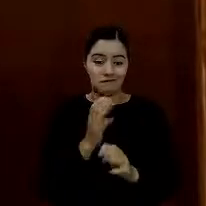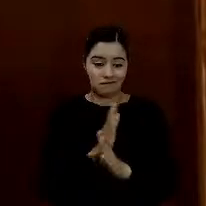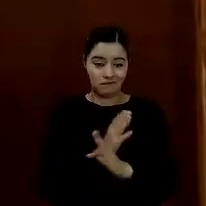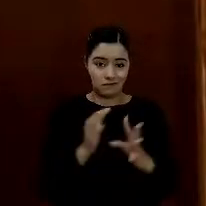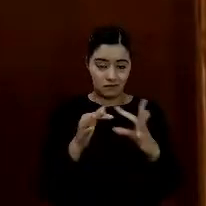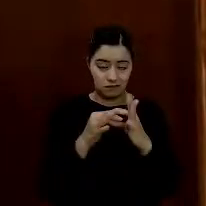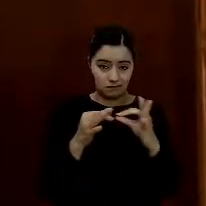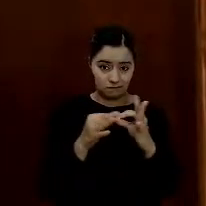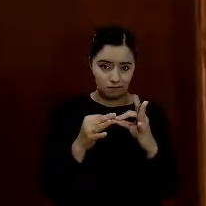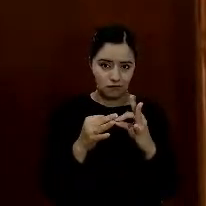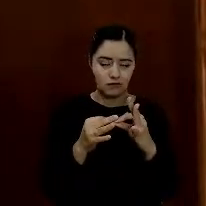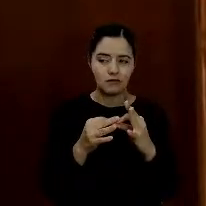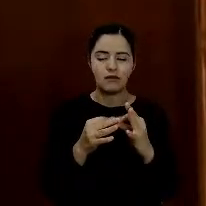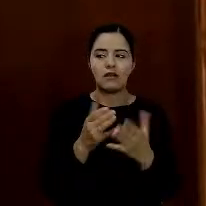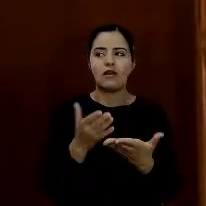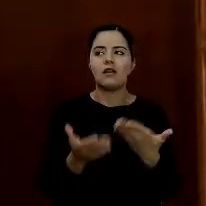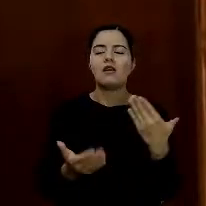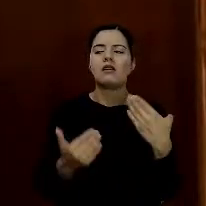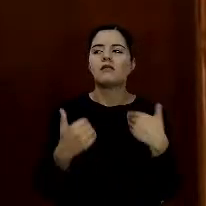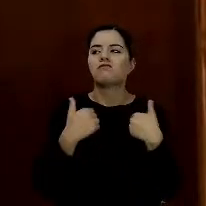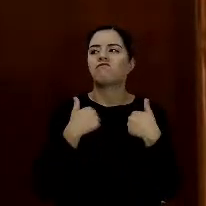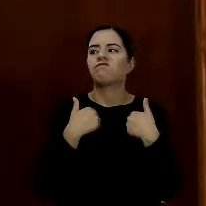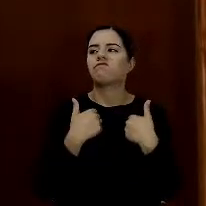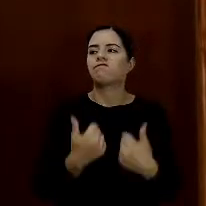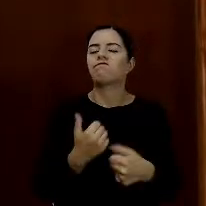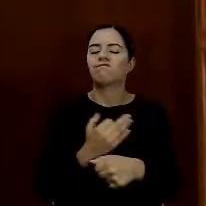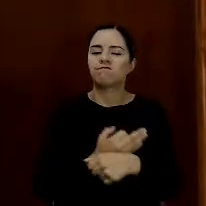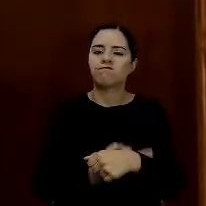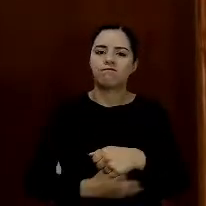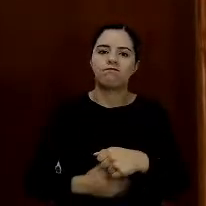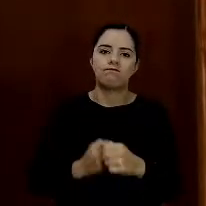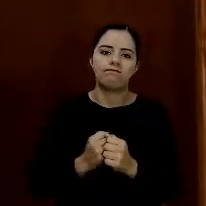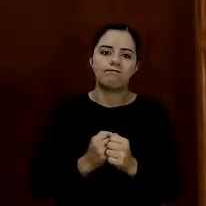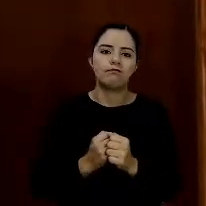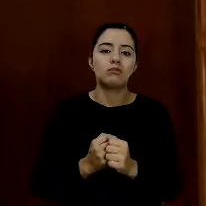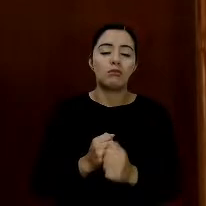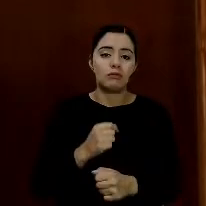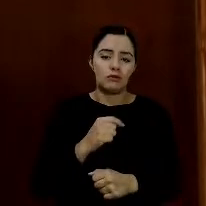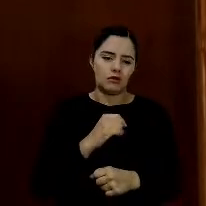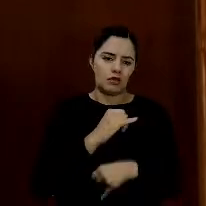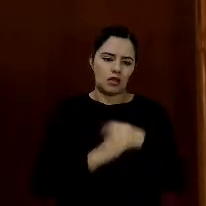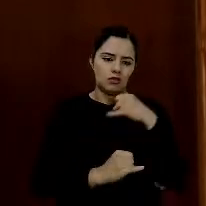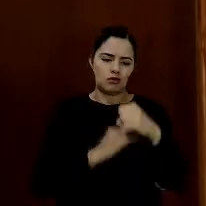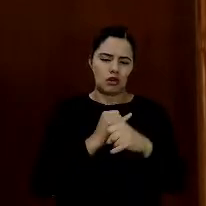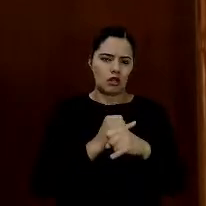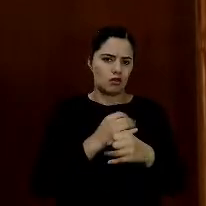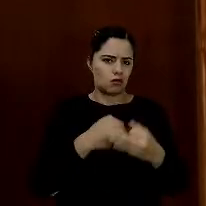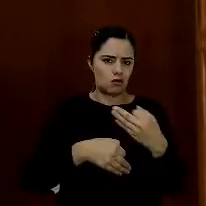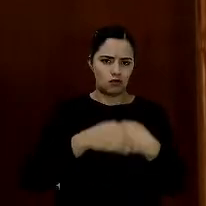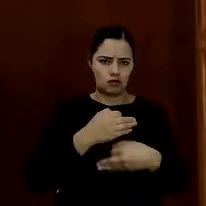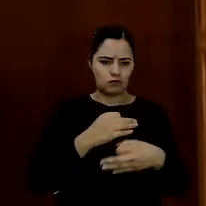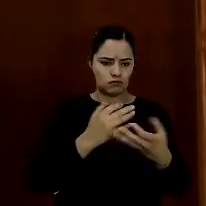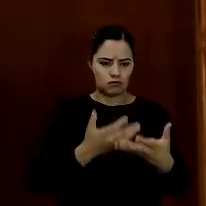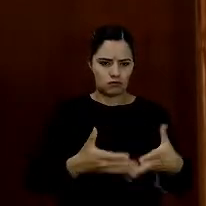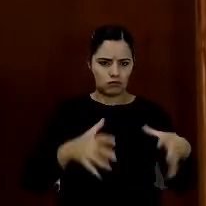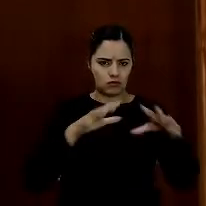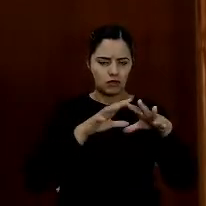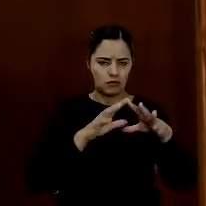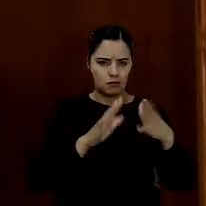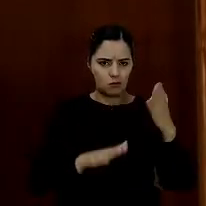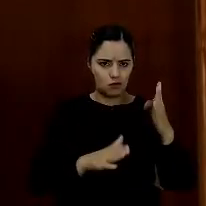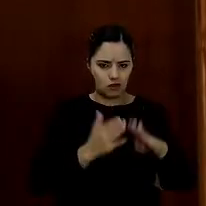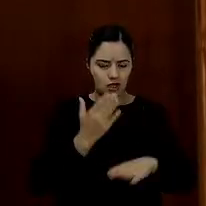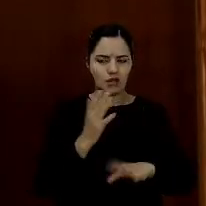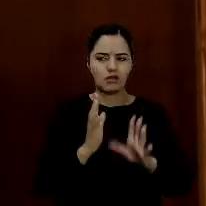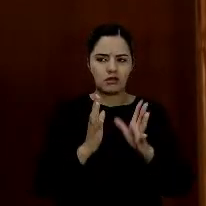gran peso y reconocimiento internacional para hacer cambios normativos en nuestra